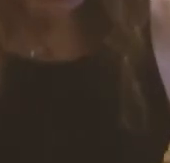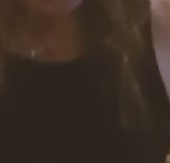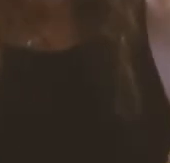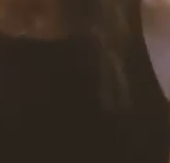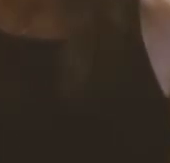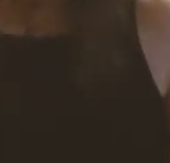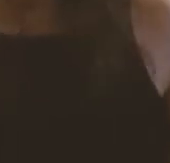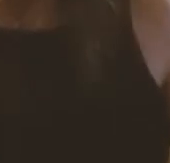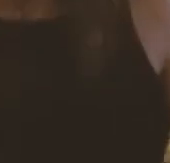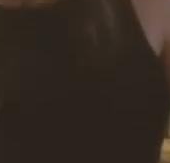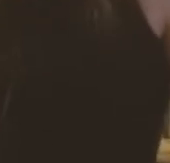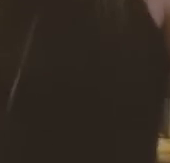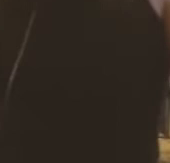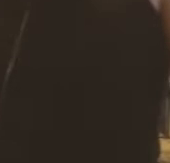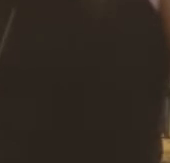tan lindo desde ese